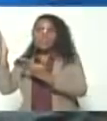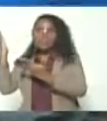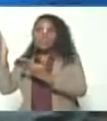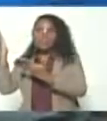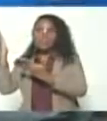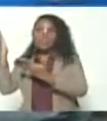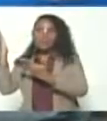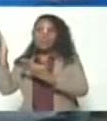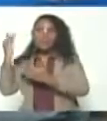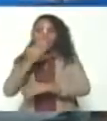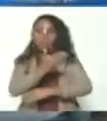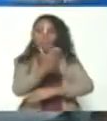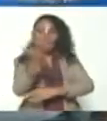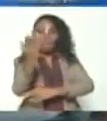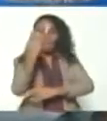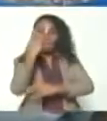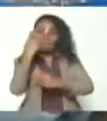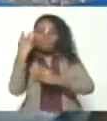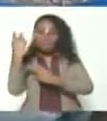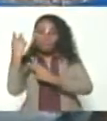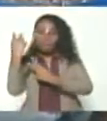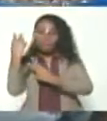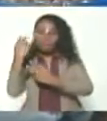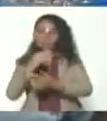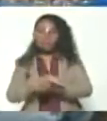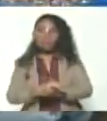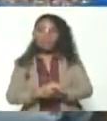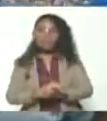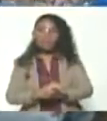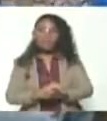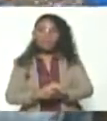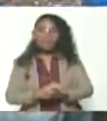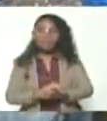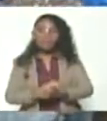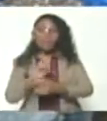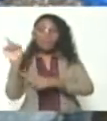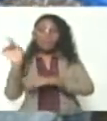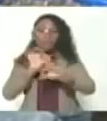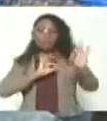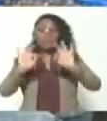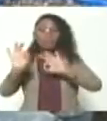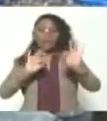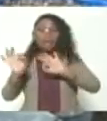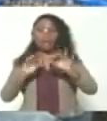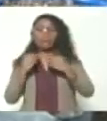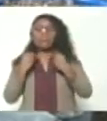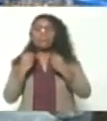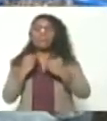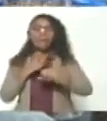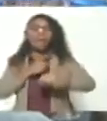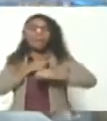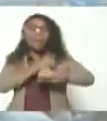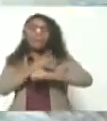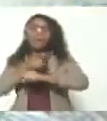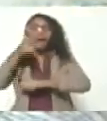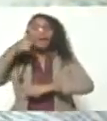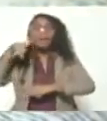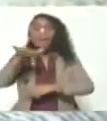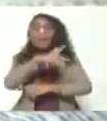Como ustedes pueden ver, bueno, una trinchera preparada para atacar a la población